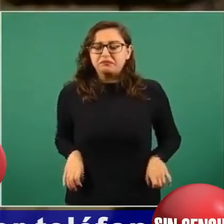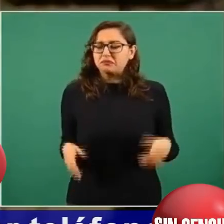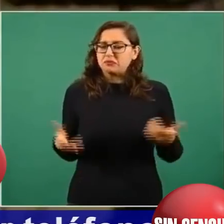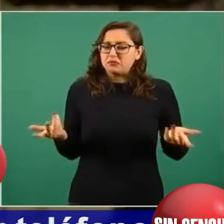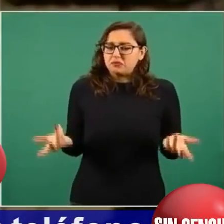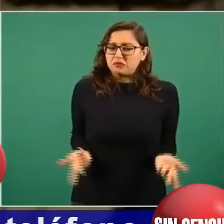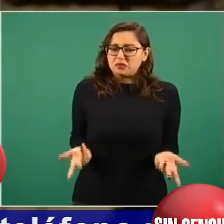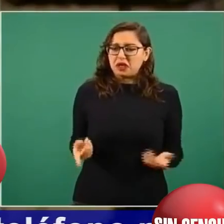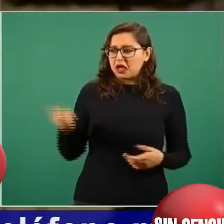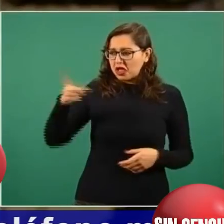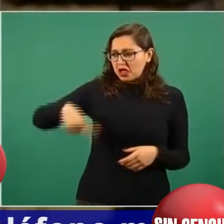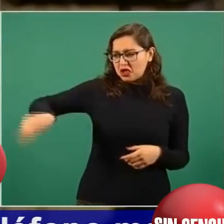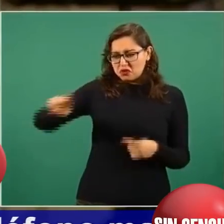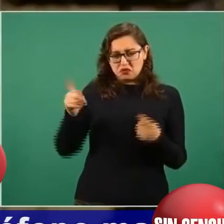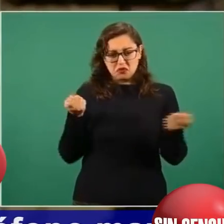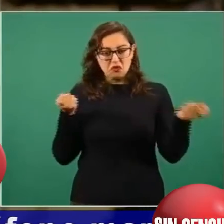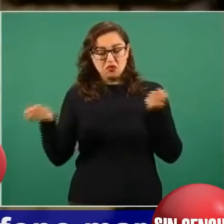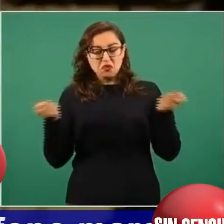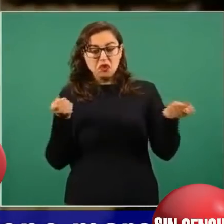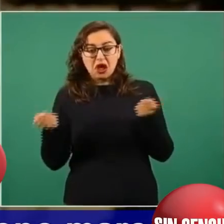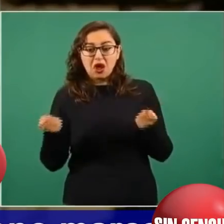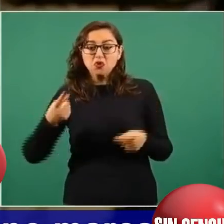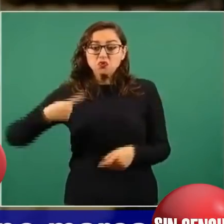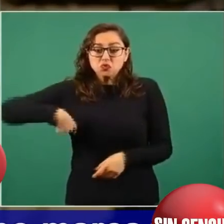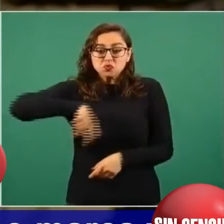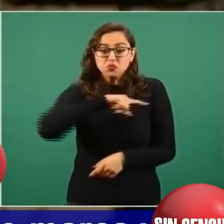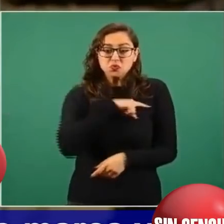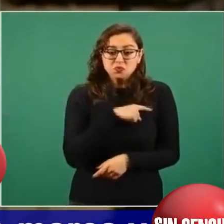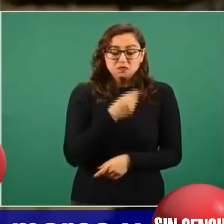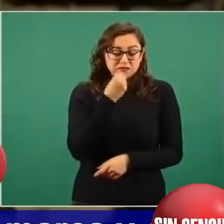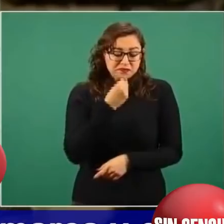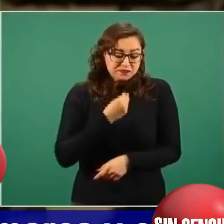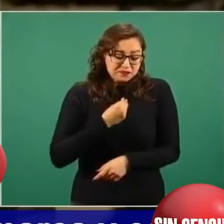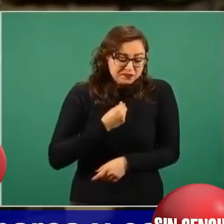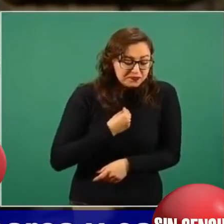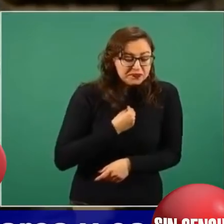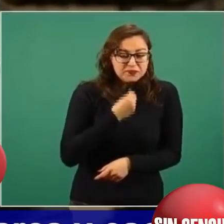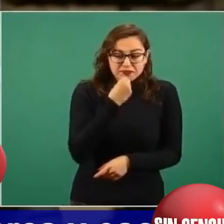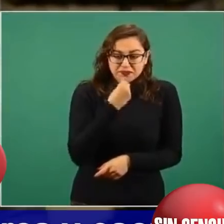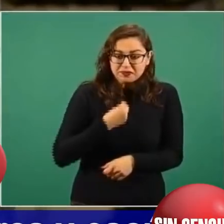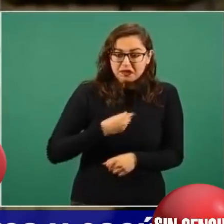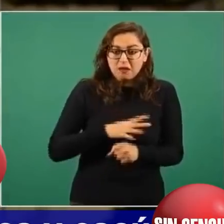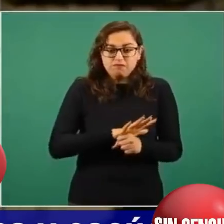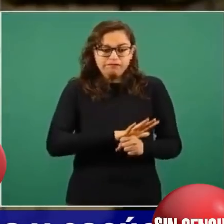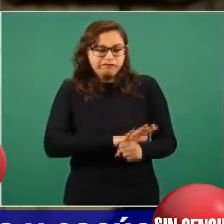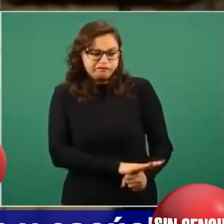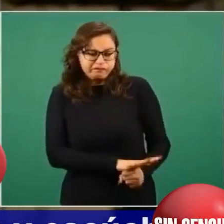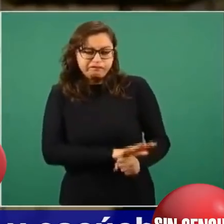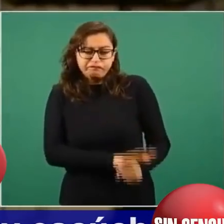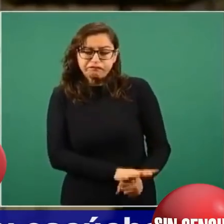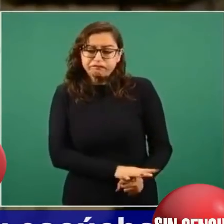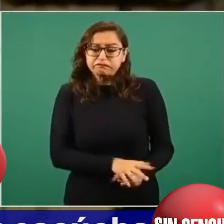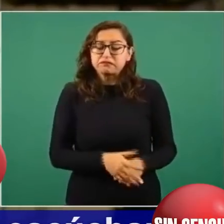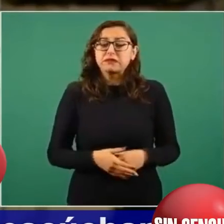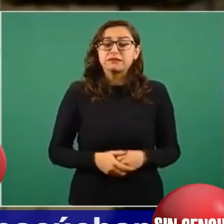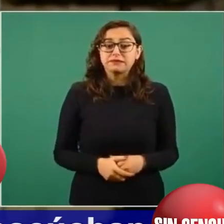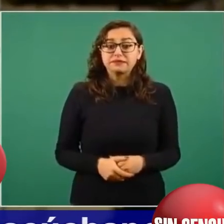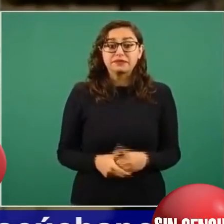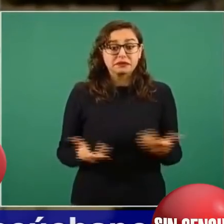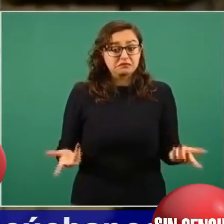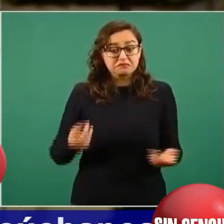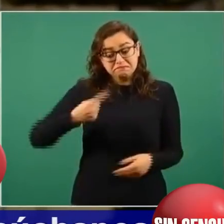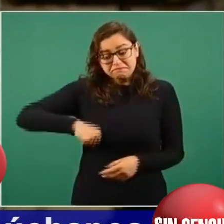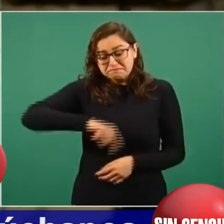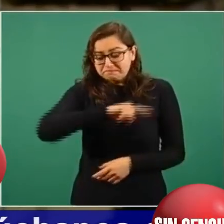que tristemente nos tuvieron con la bota en el cuello y todavía, en muchos aspectos, a la planta